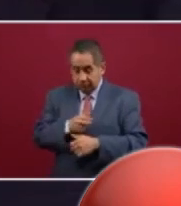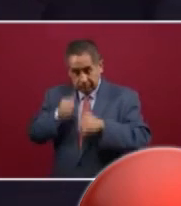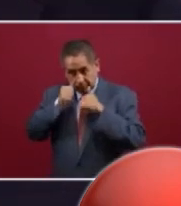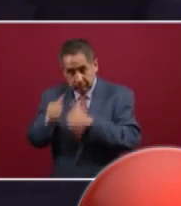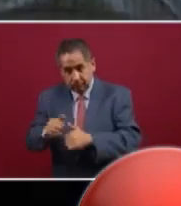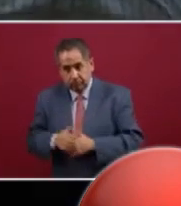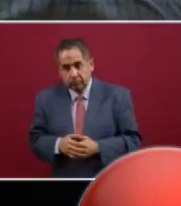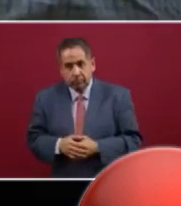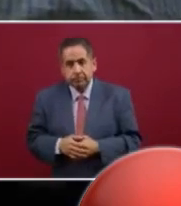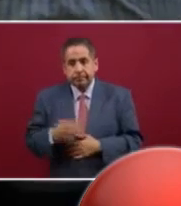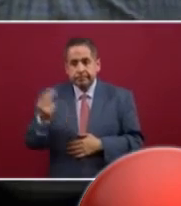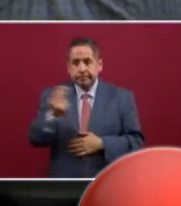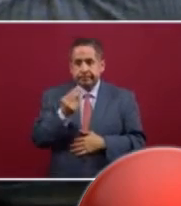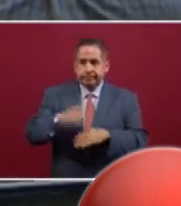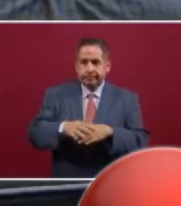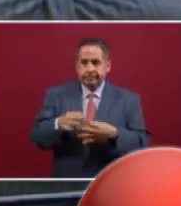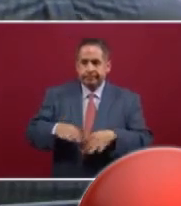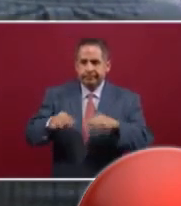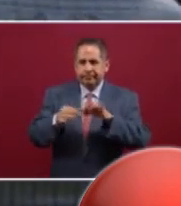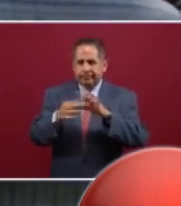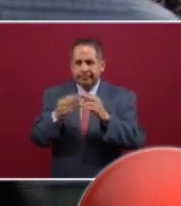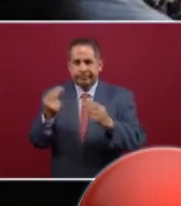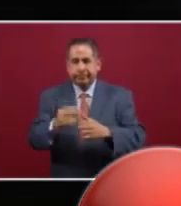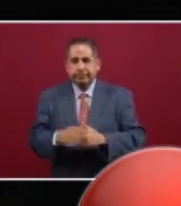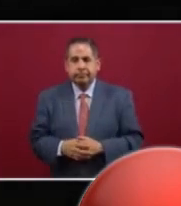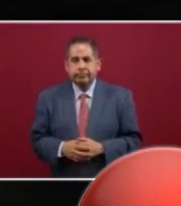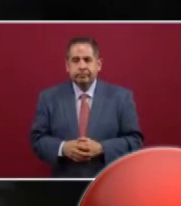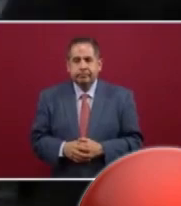Y se necesita